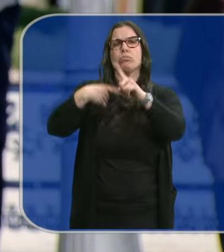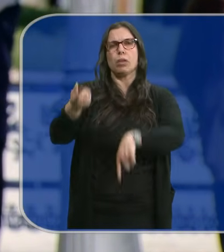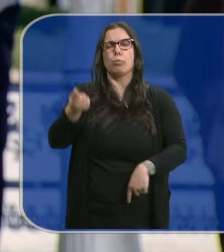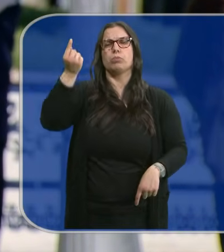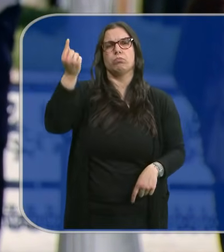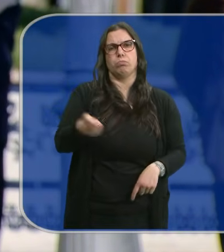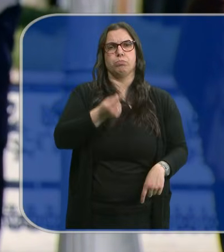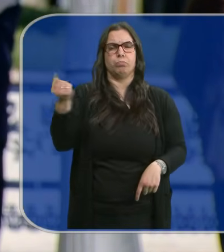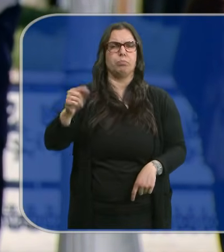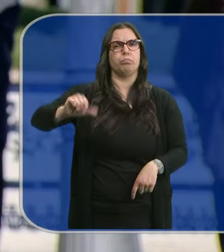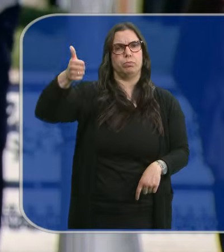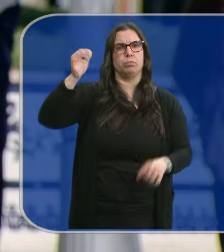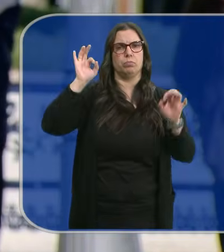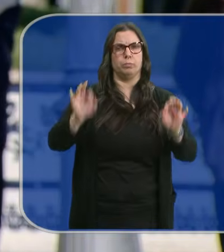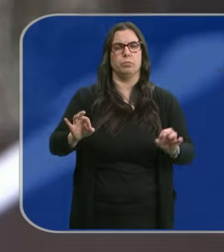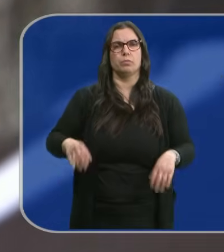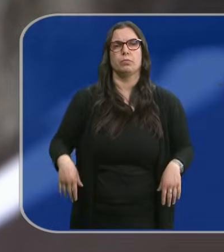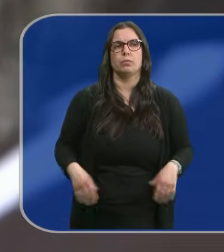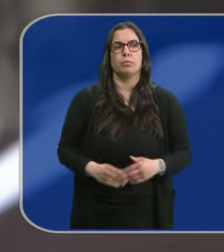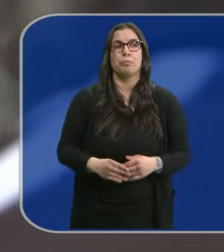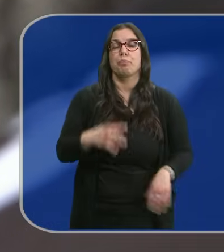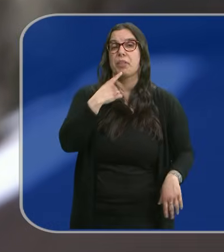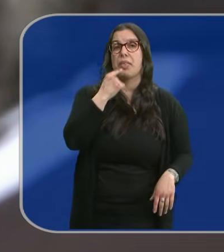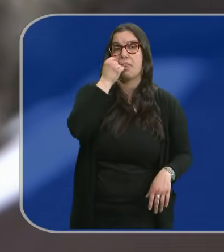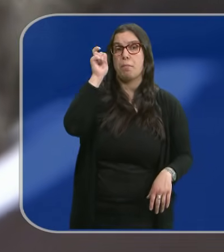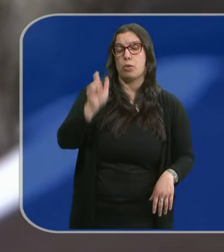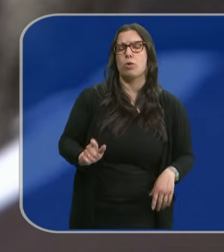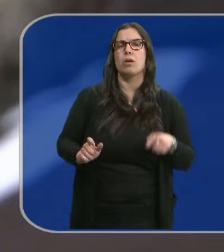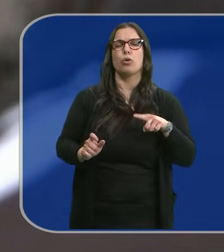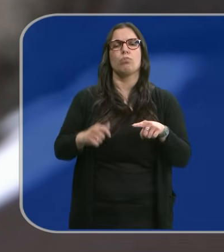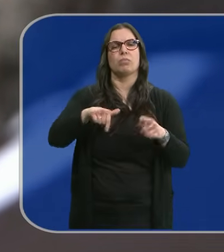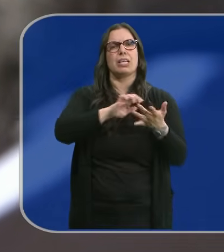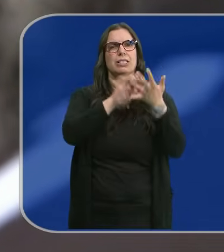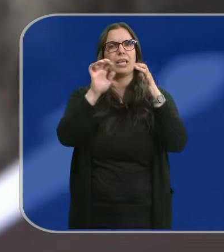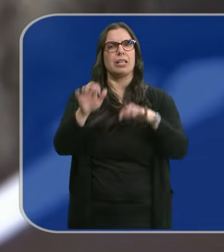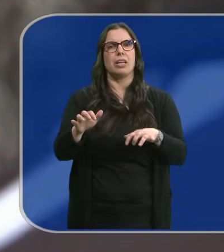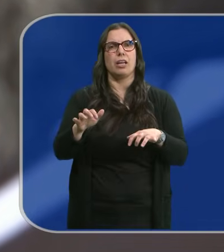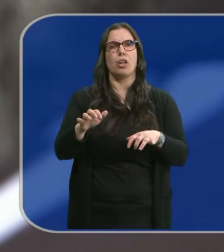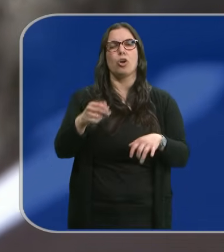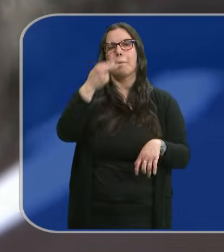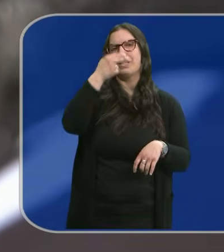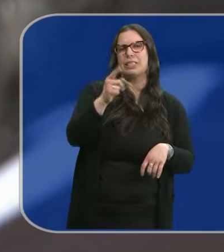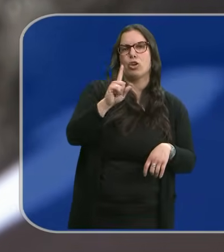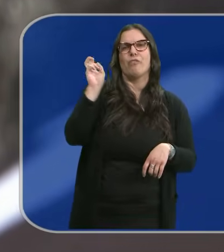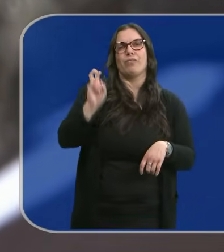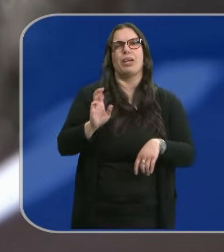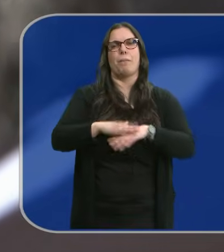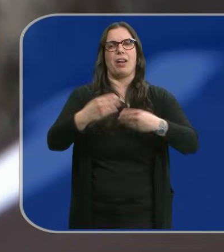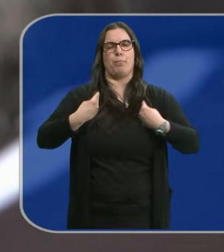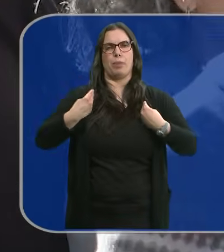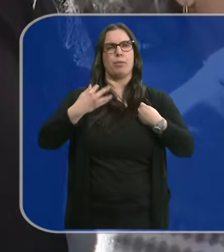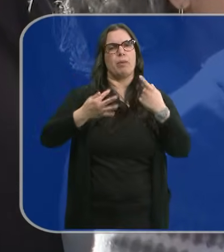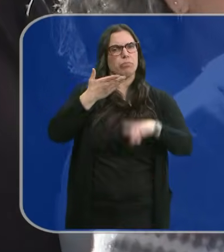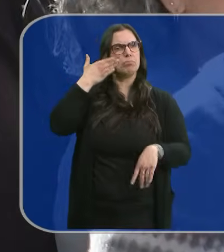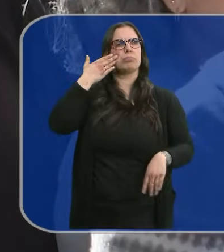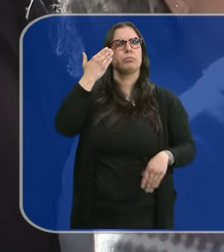del gobierno habrá presupuestos. Dice Alfonso Fernández Mañueco que a Castilla y León no se viene de visita sino a vivir, y ha sacado pecho